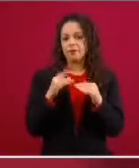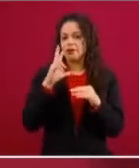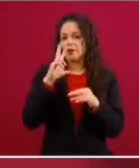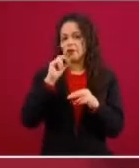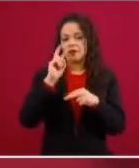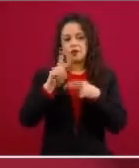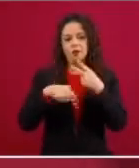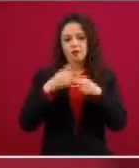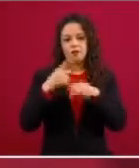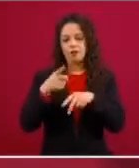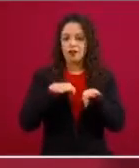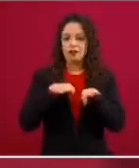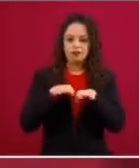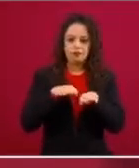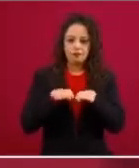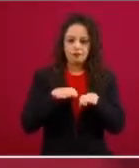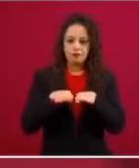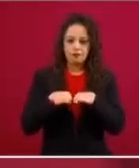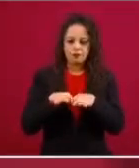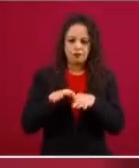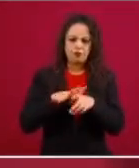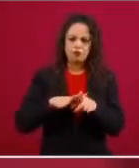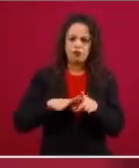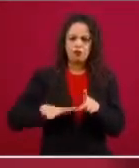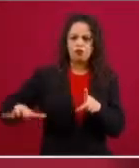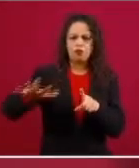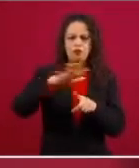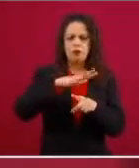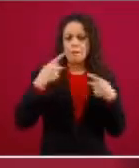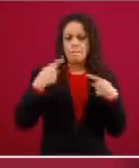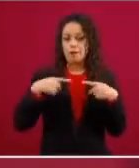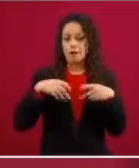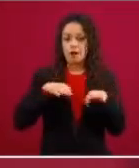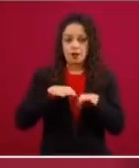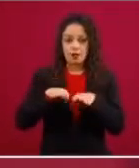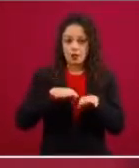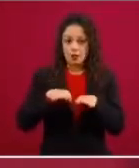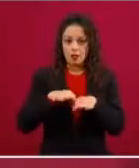servicio del Estado, en general los trabajadores.